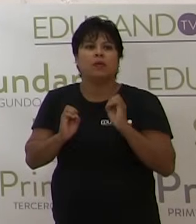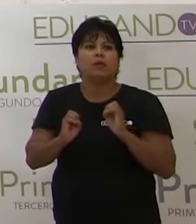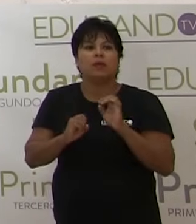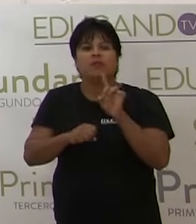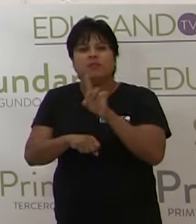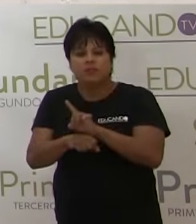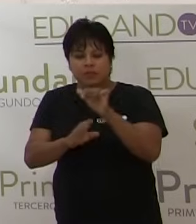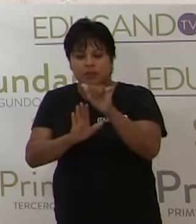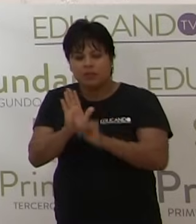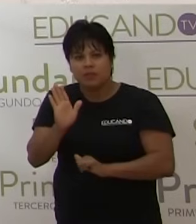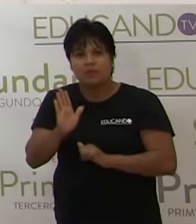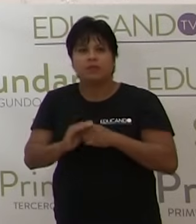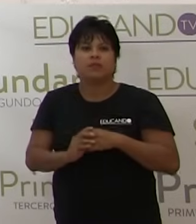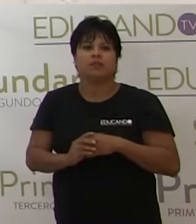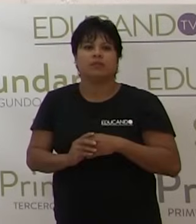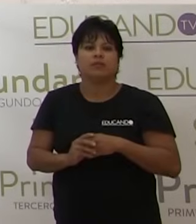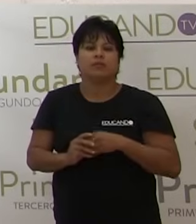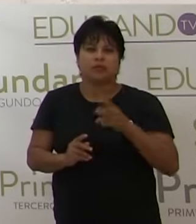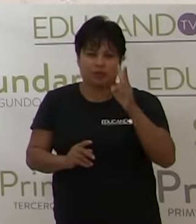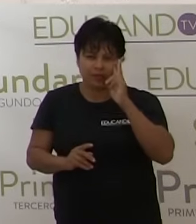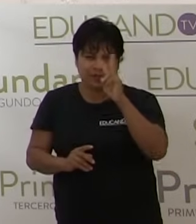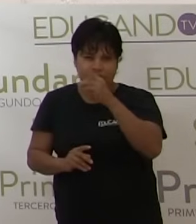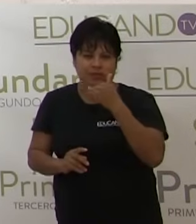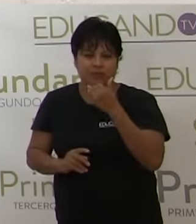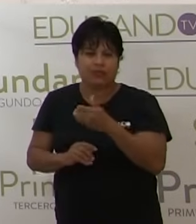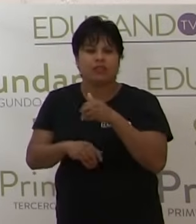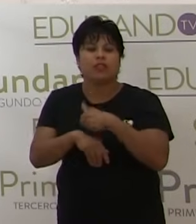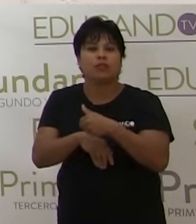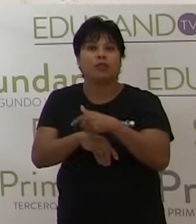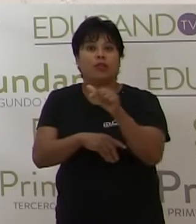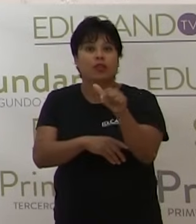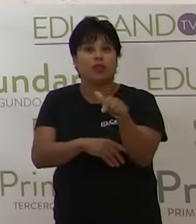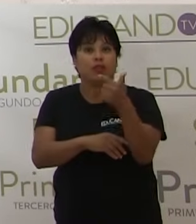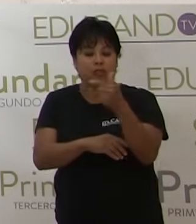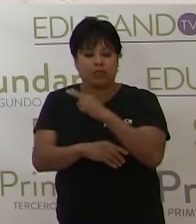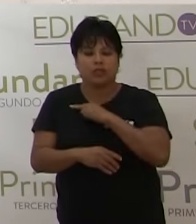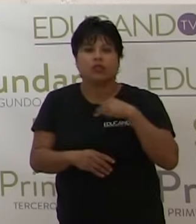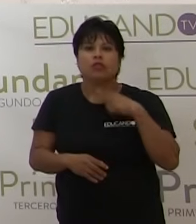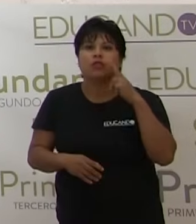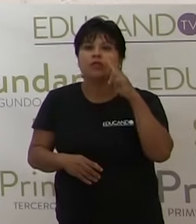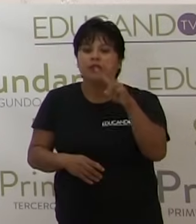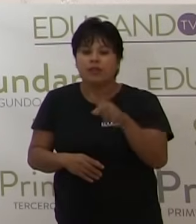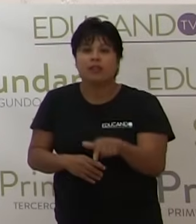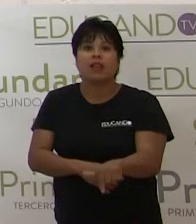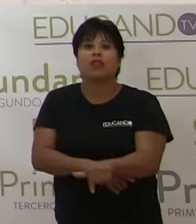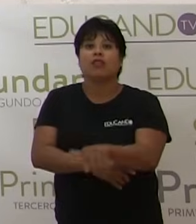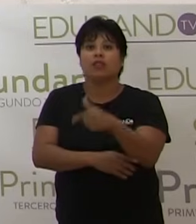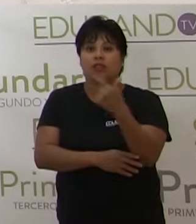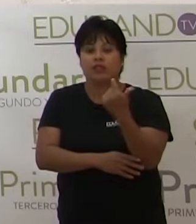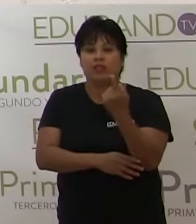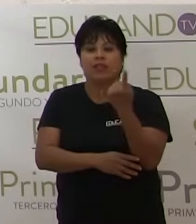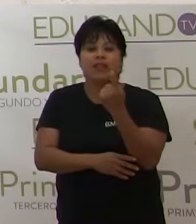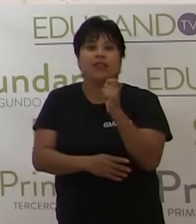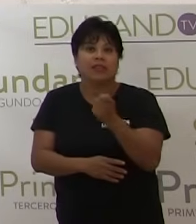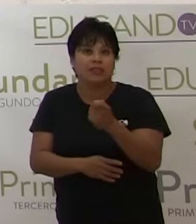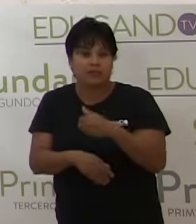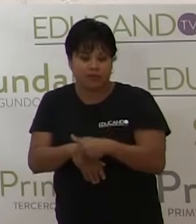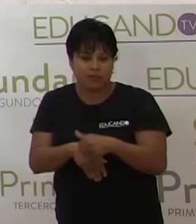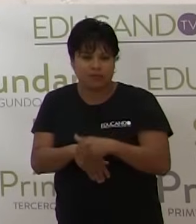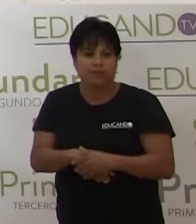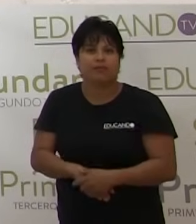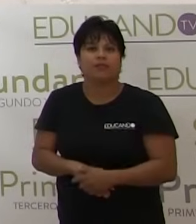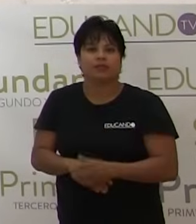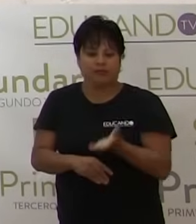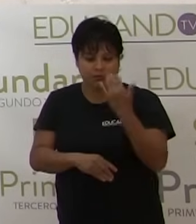algún mes identifícalo bien es el número 12 y vamos a ver ahora el 12 Qué representa